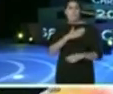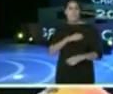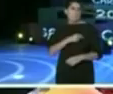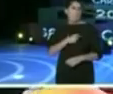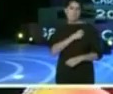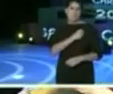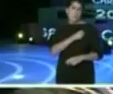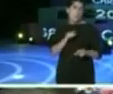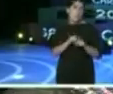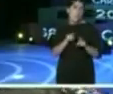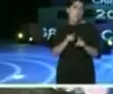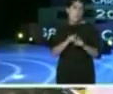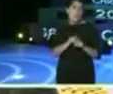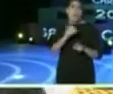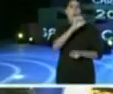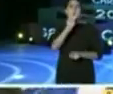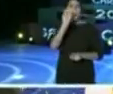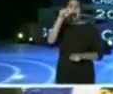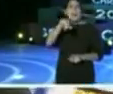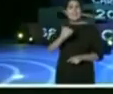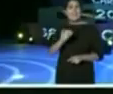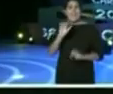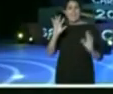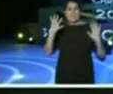si fuera un hermano. Juani, de Desbocado.